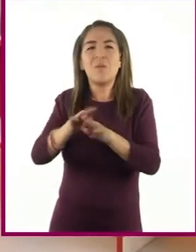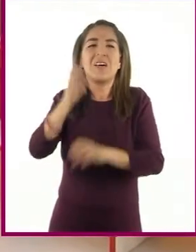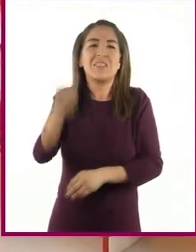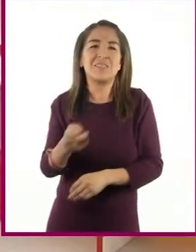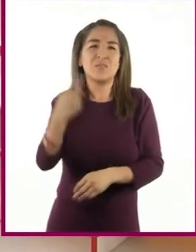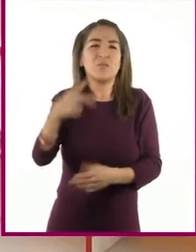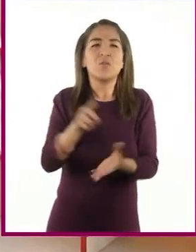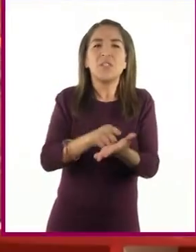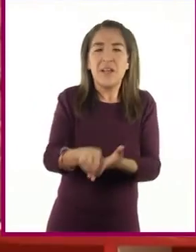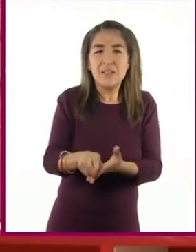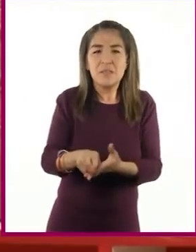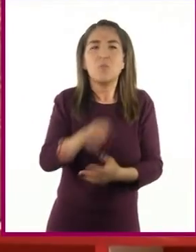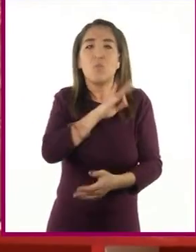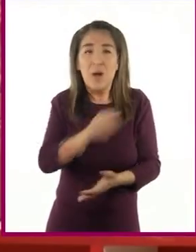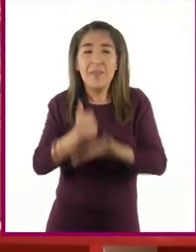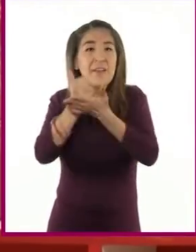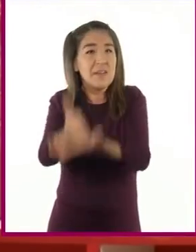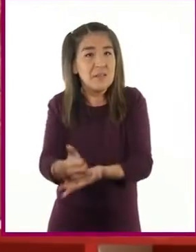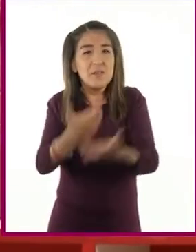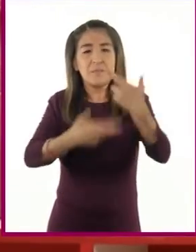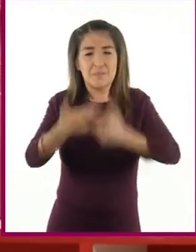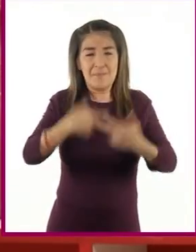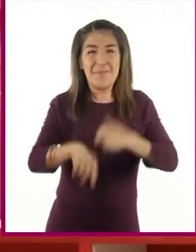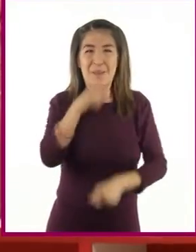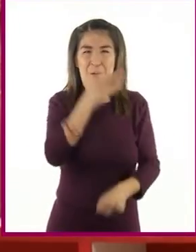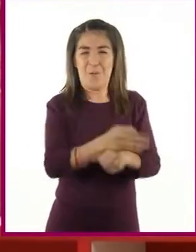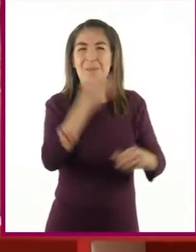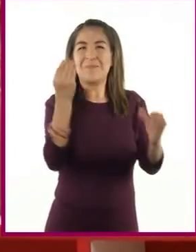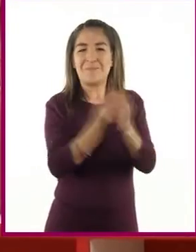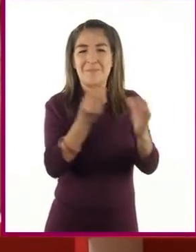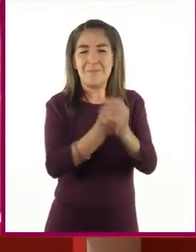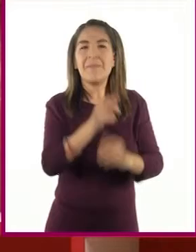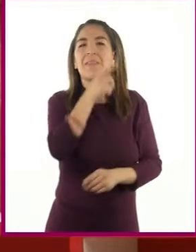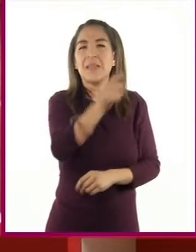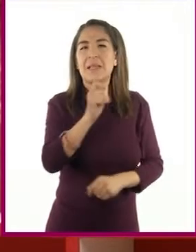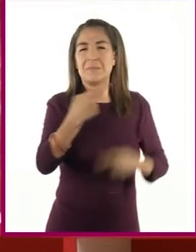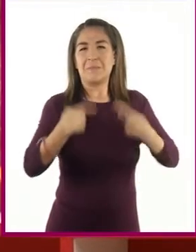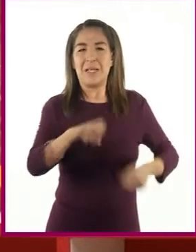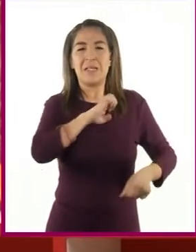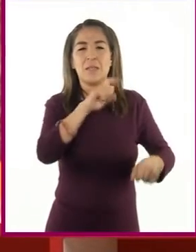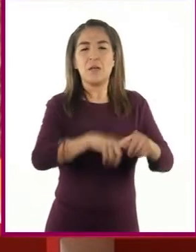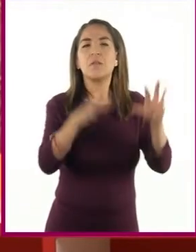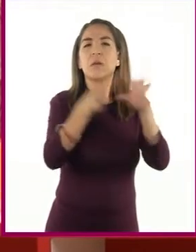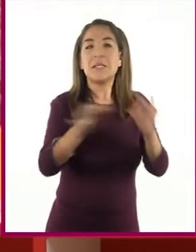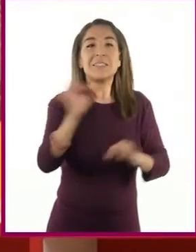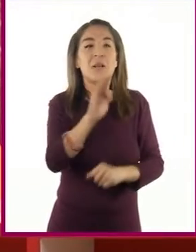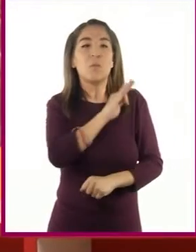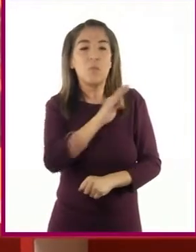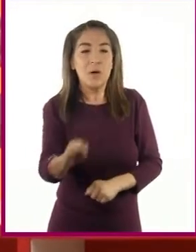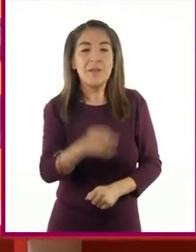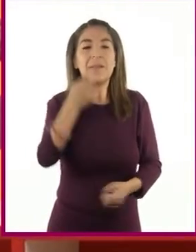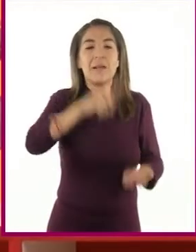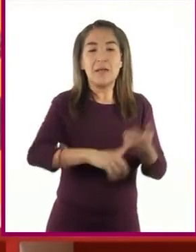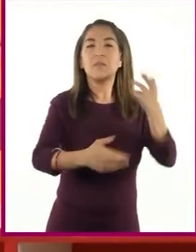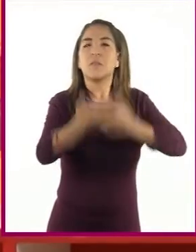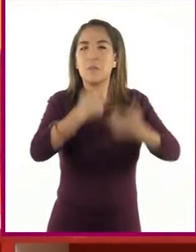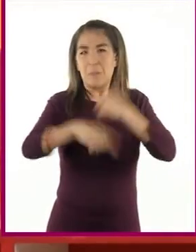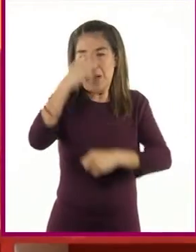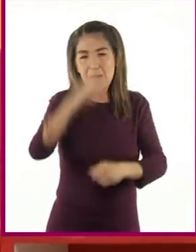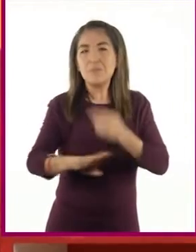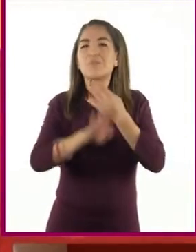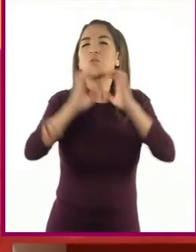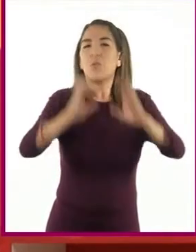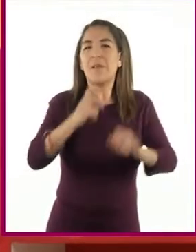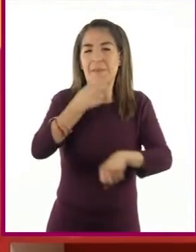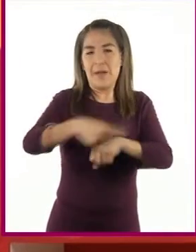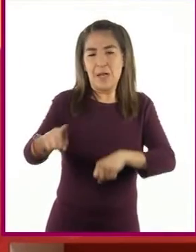sus derechos. Al inicio de la sesión, nuestro especialista nos habló de la posibilidad de resarcir el daño, así